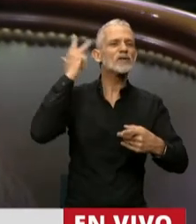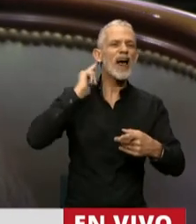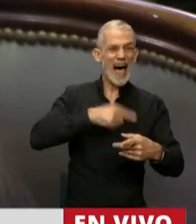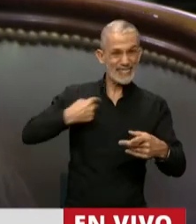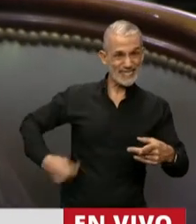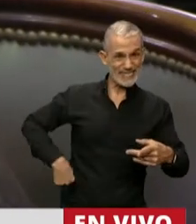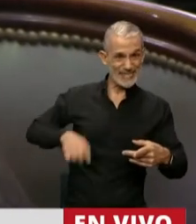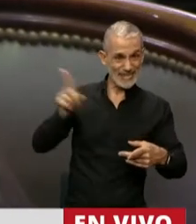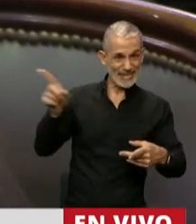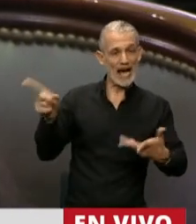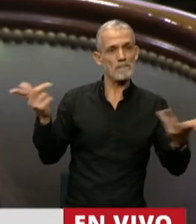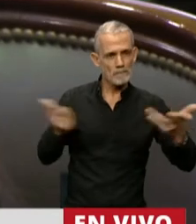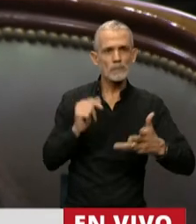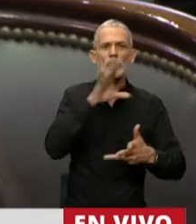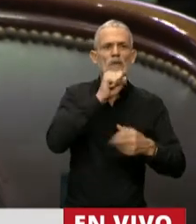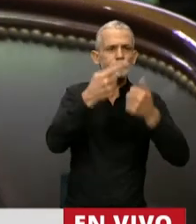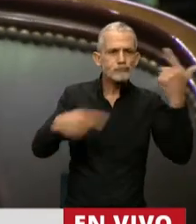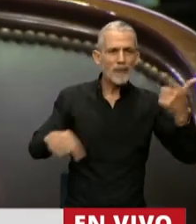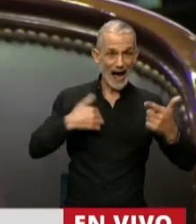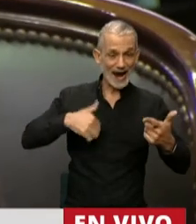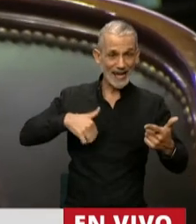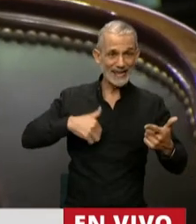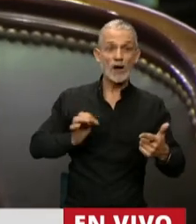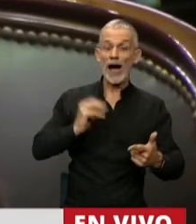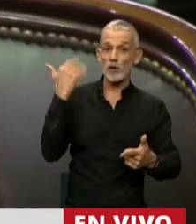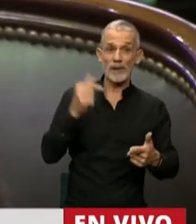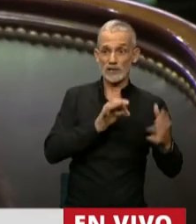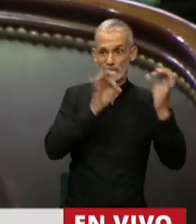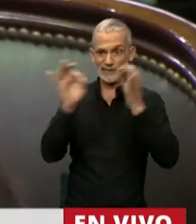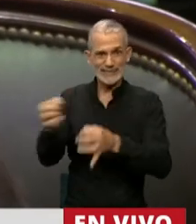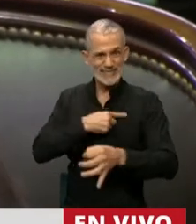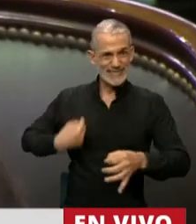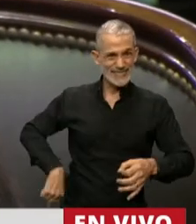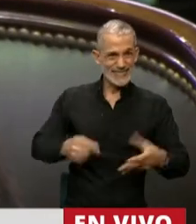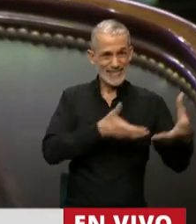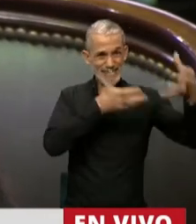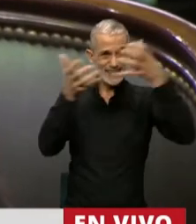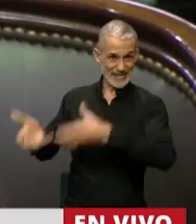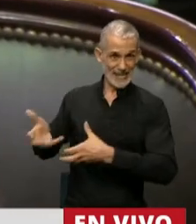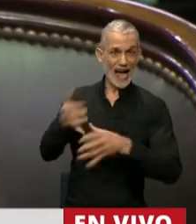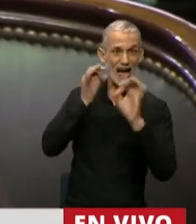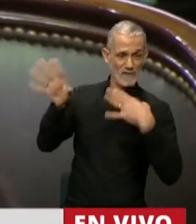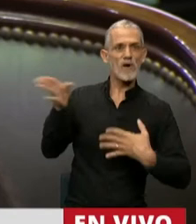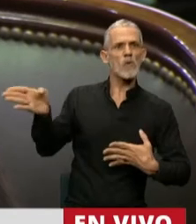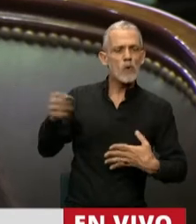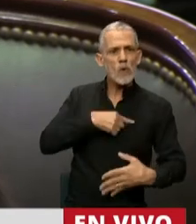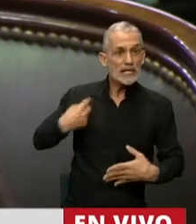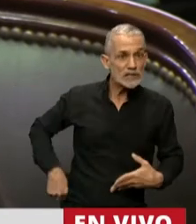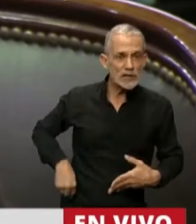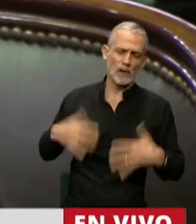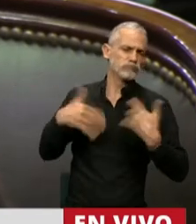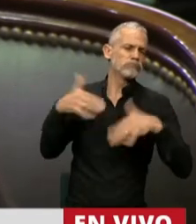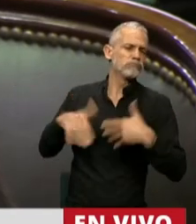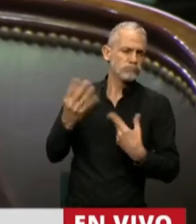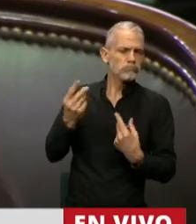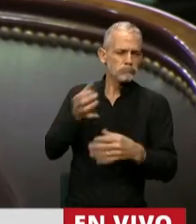China. Los cítricos argentinos recién el año pasado han llegado a China, y creo que ahí tenemos un enorme mercado